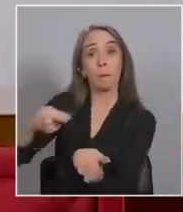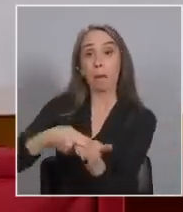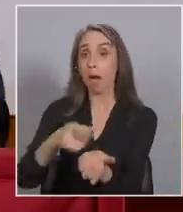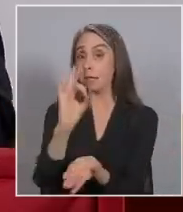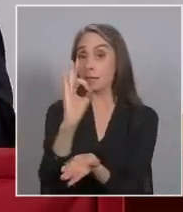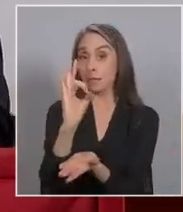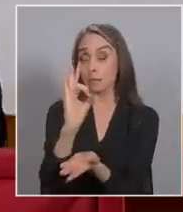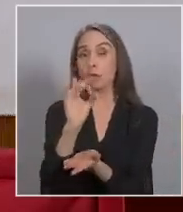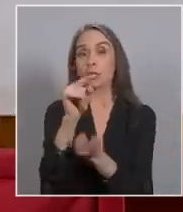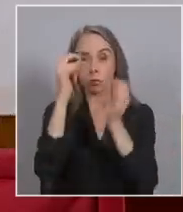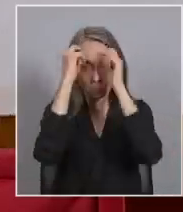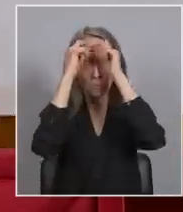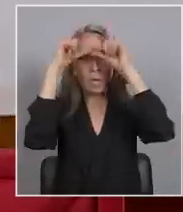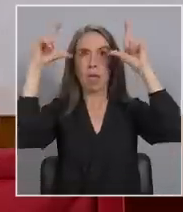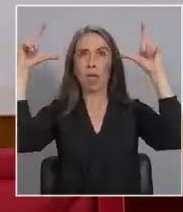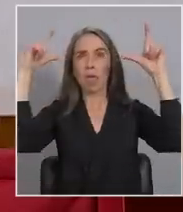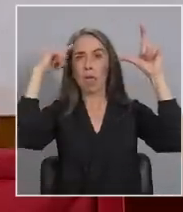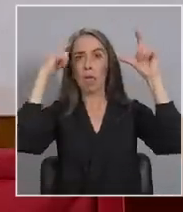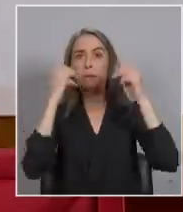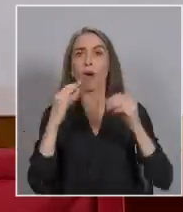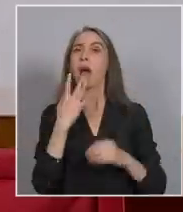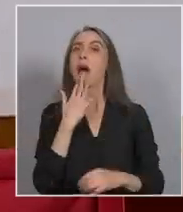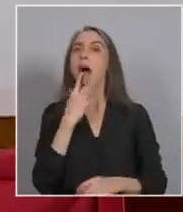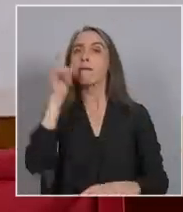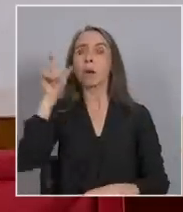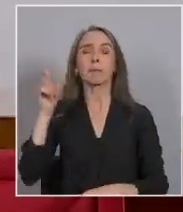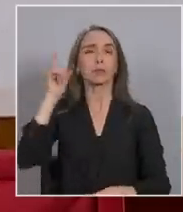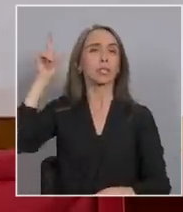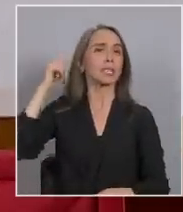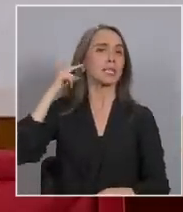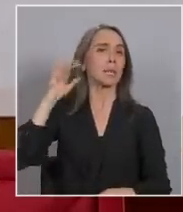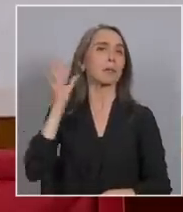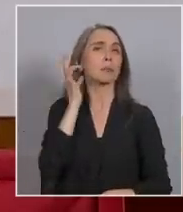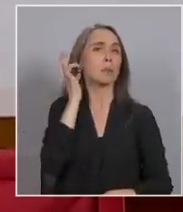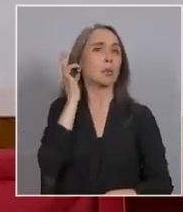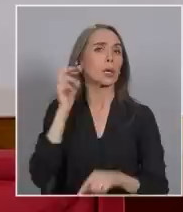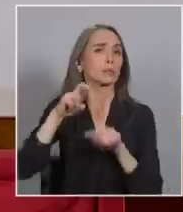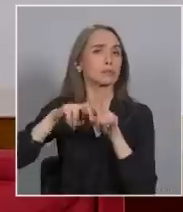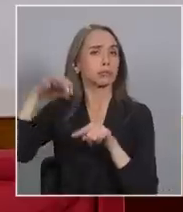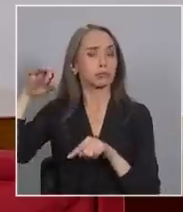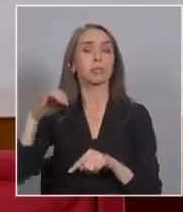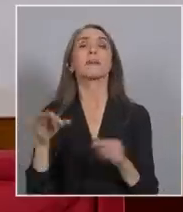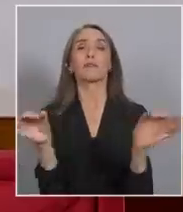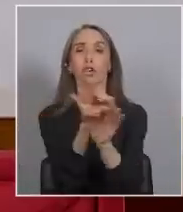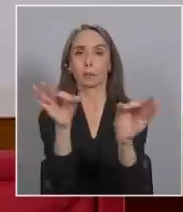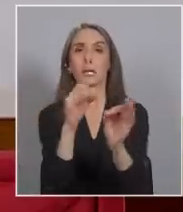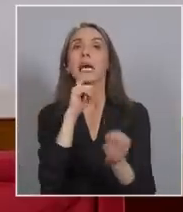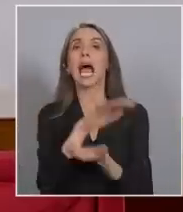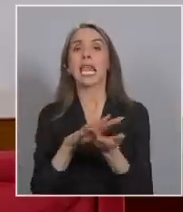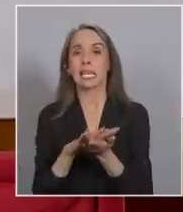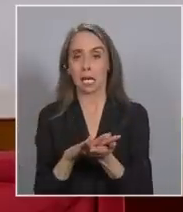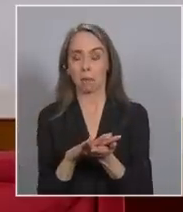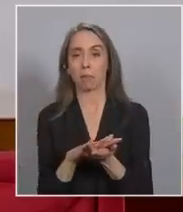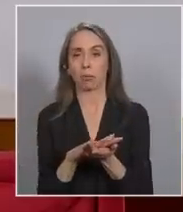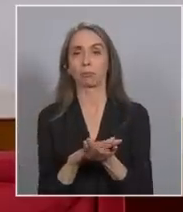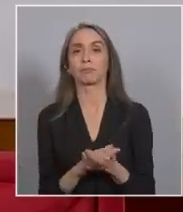que dimensionemos esto bien. ¿Qué es lo que significa? Voy a poner un ejemplo